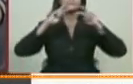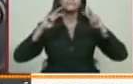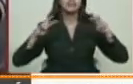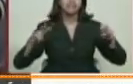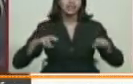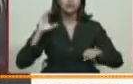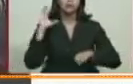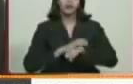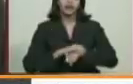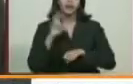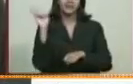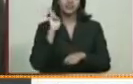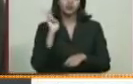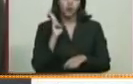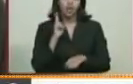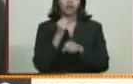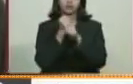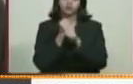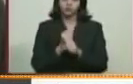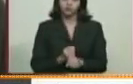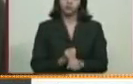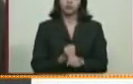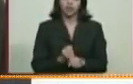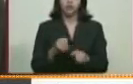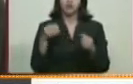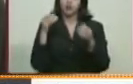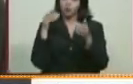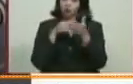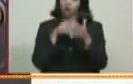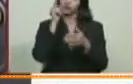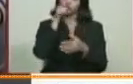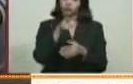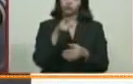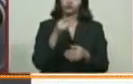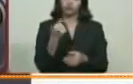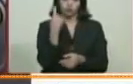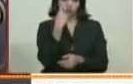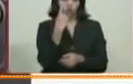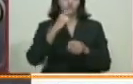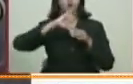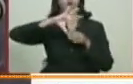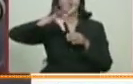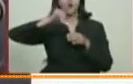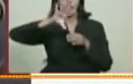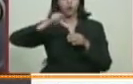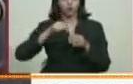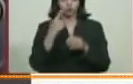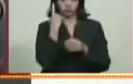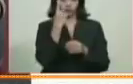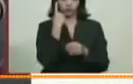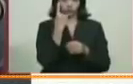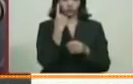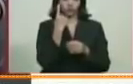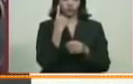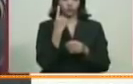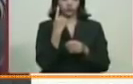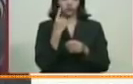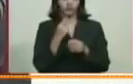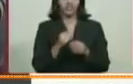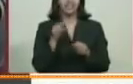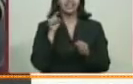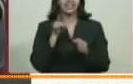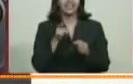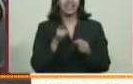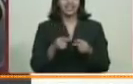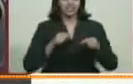en Venezuela, y vamos a librar contra él, no solo por corrupto, porque es un corrupto, ¿sabes, no? Él lideró un cartel